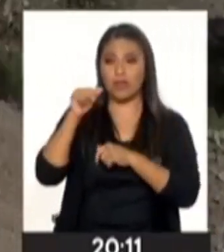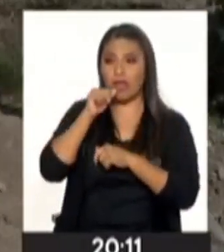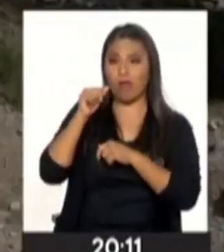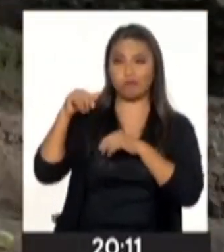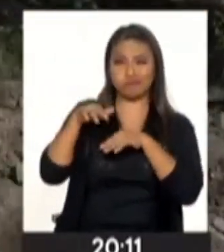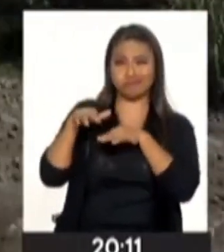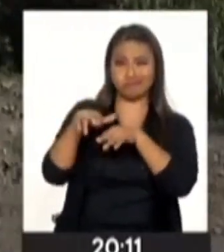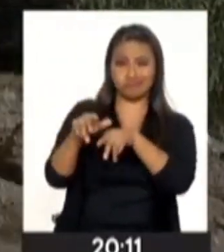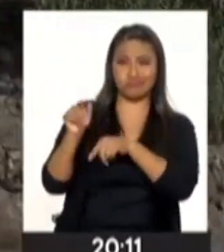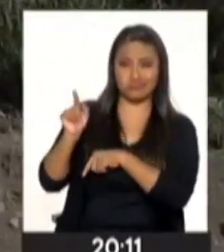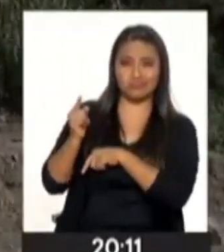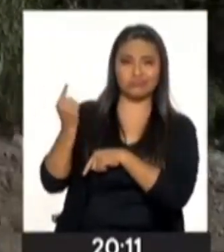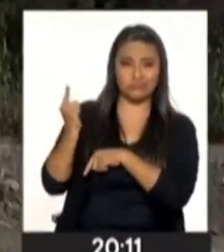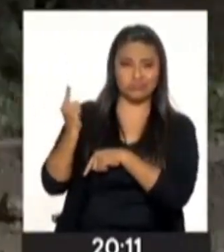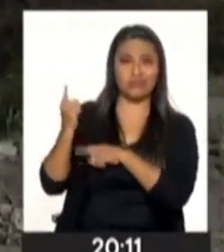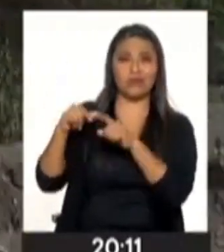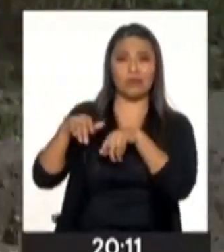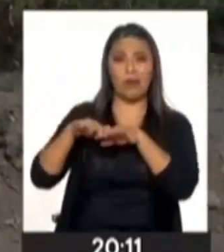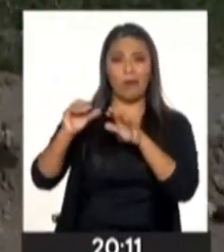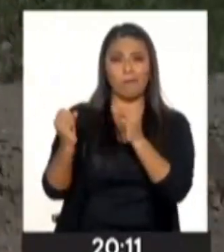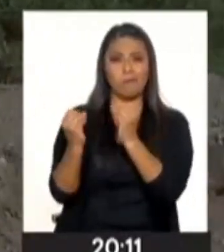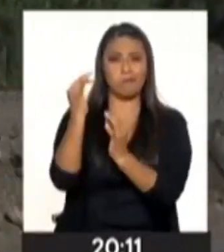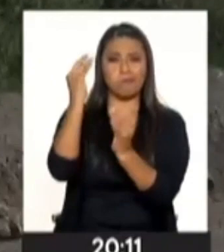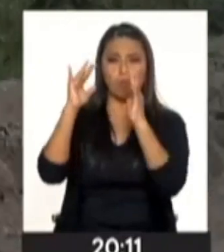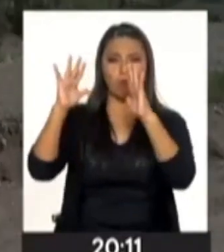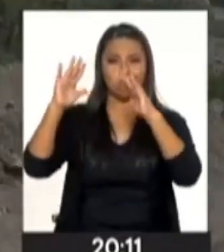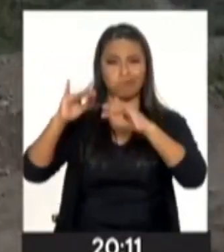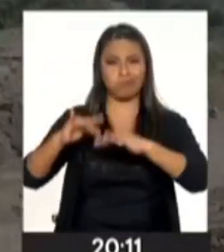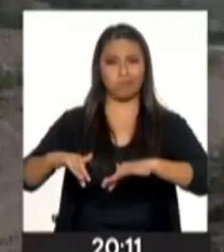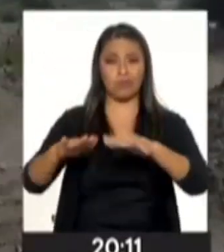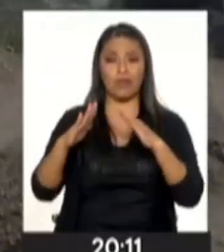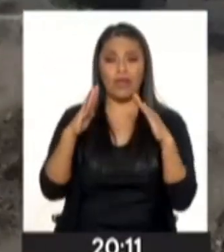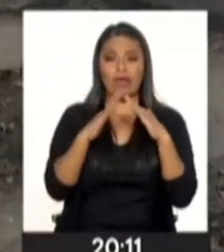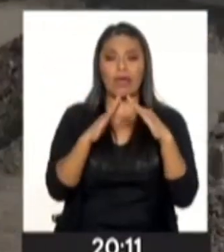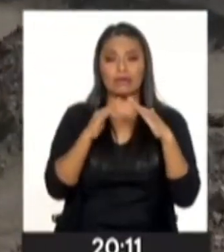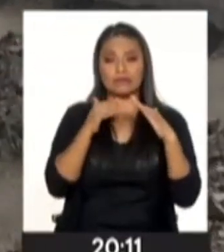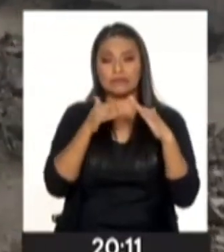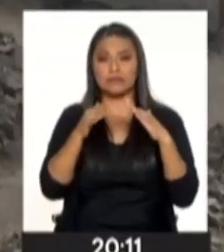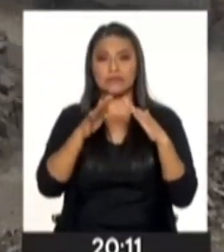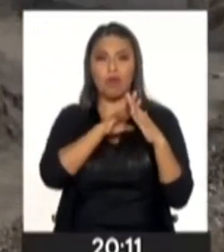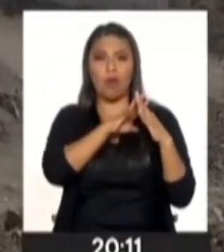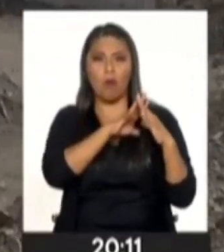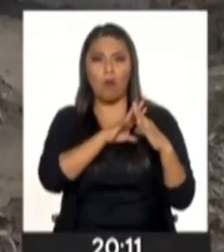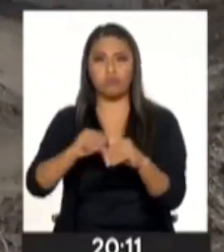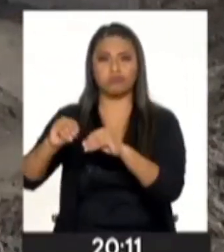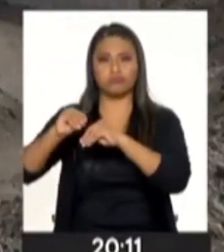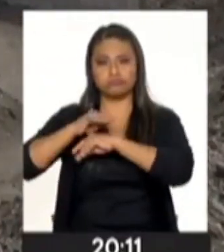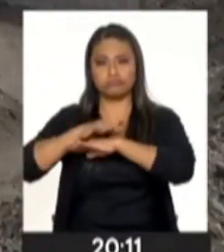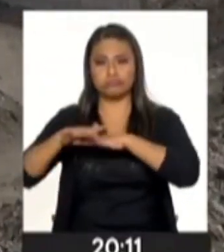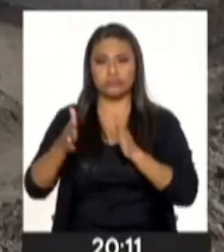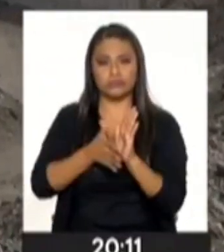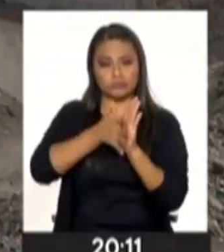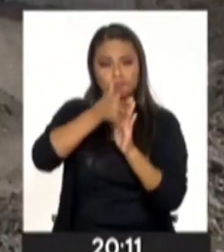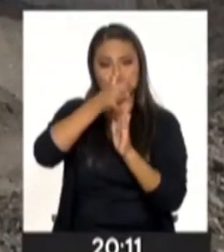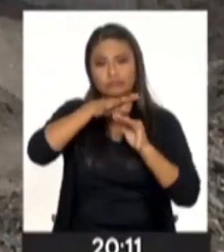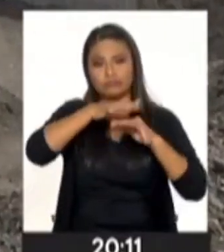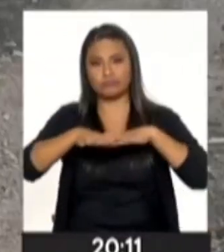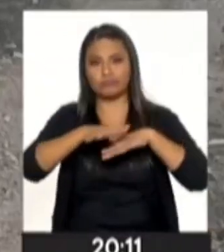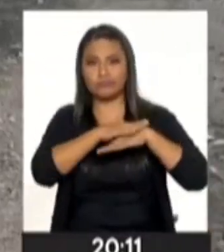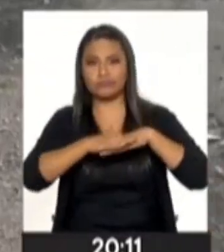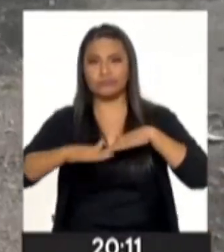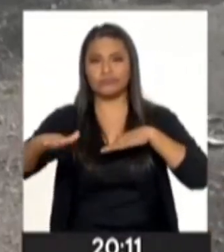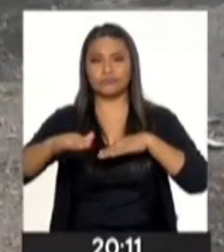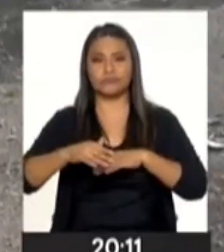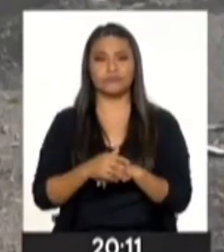arrasó con viviendas y también con tierras de cultivo incluso llegó a la casa de un vecino y se llevó parte de su pared y de su muro de contención